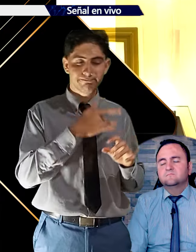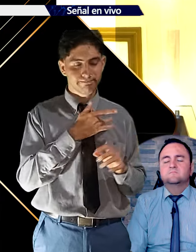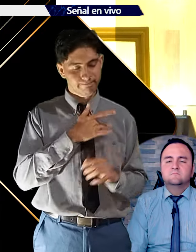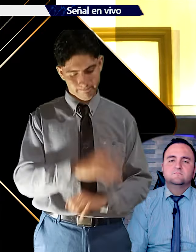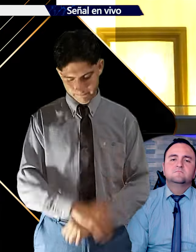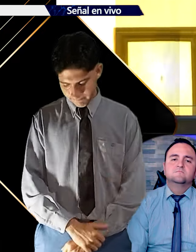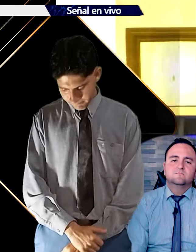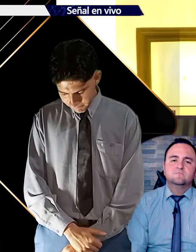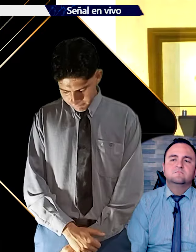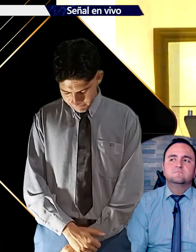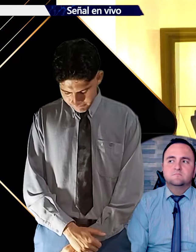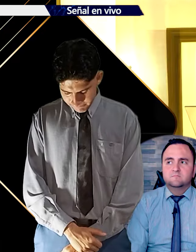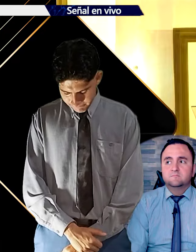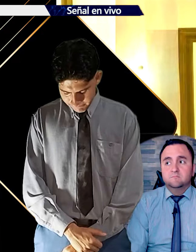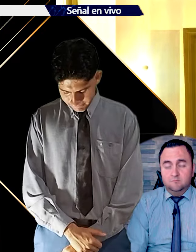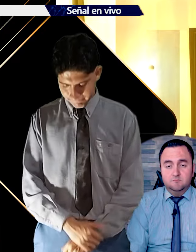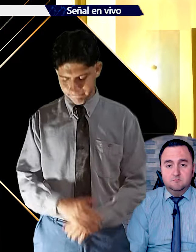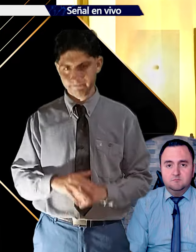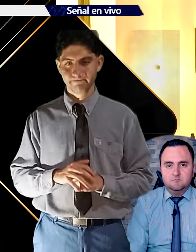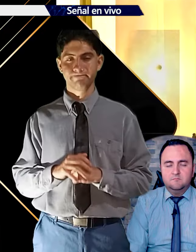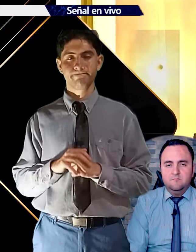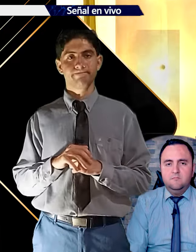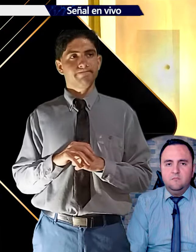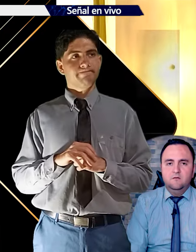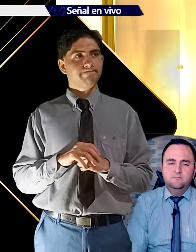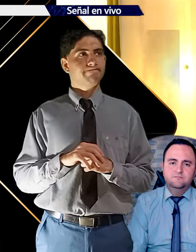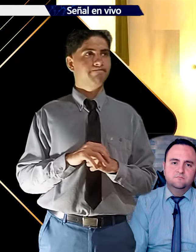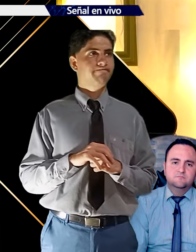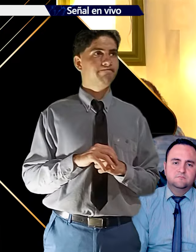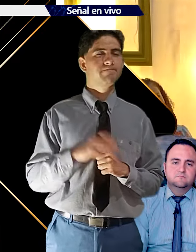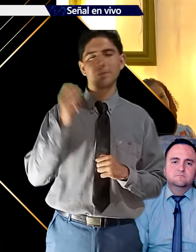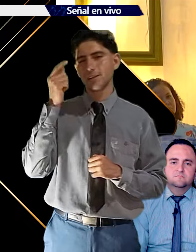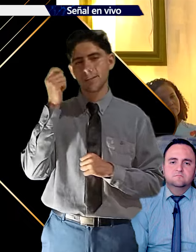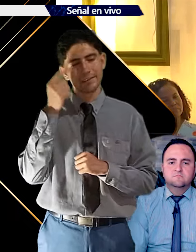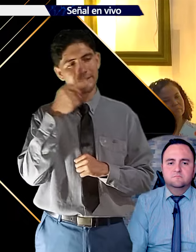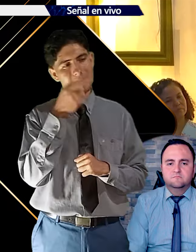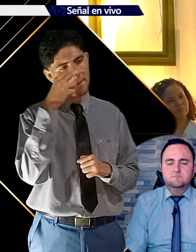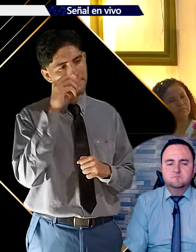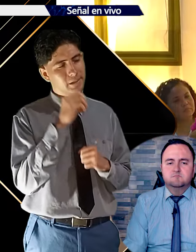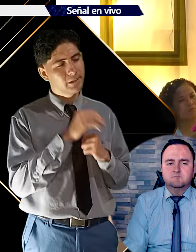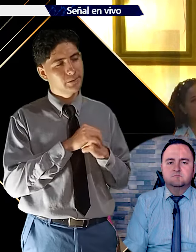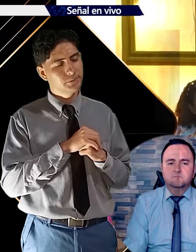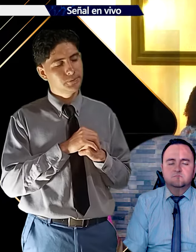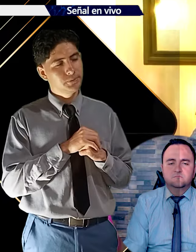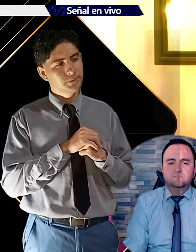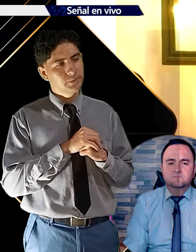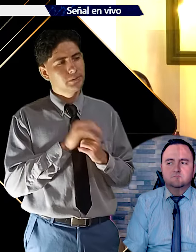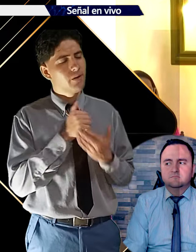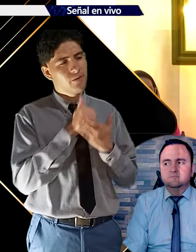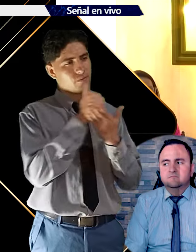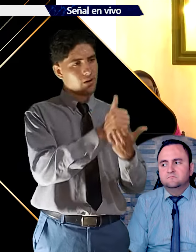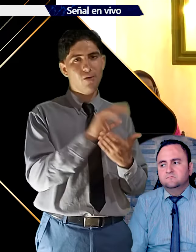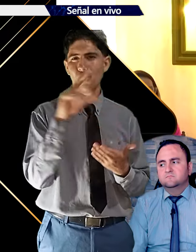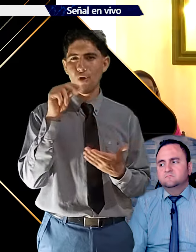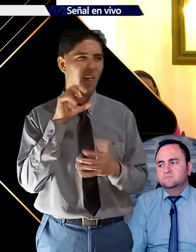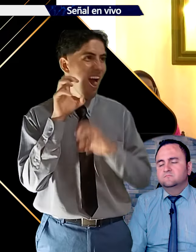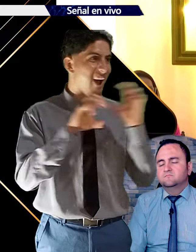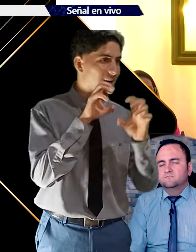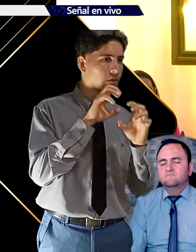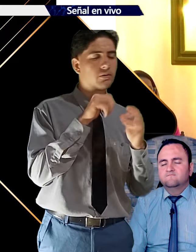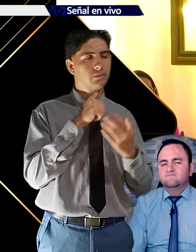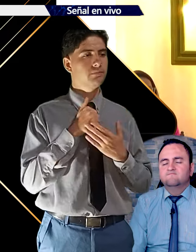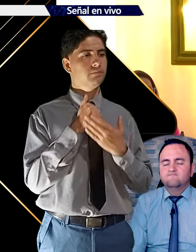Y un día yo, llorando, me fui y me arrodillé. El Señor está ahí. El Señor me dijo, ya, párate, deja de llorar. Y entiéndela y compréndela, porque ella está pasando una